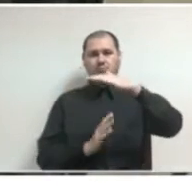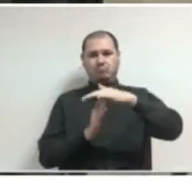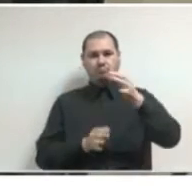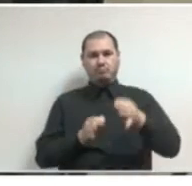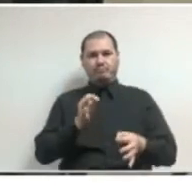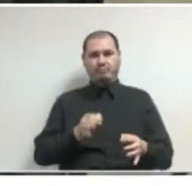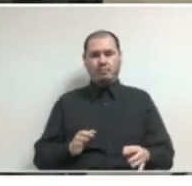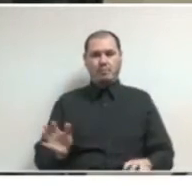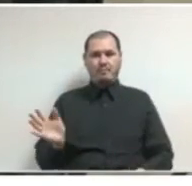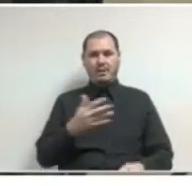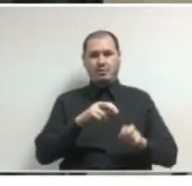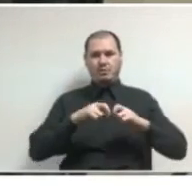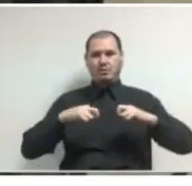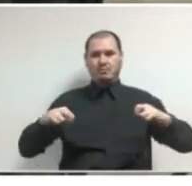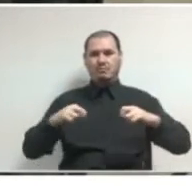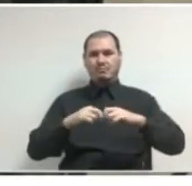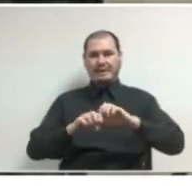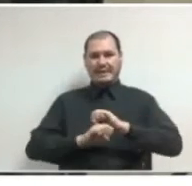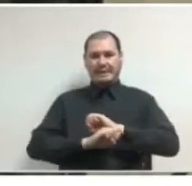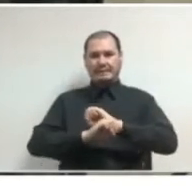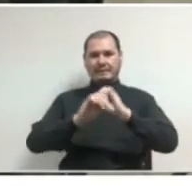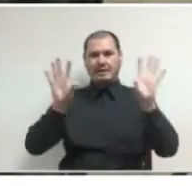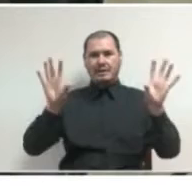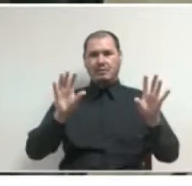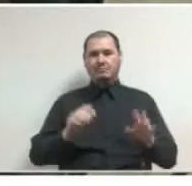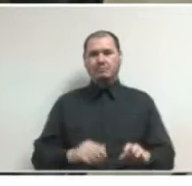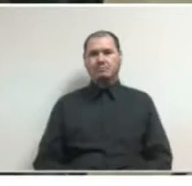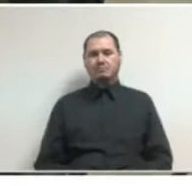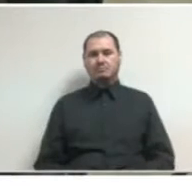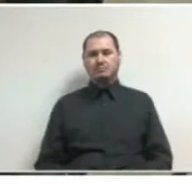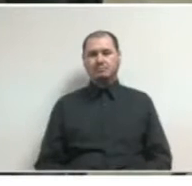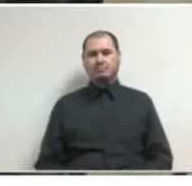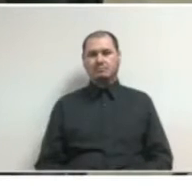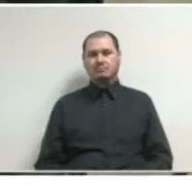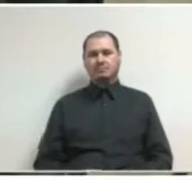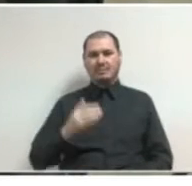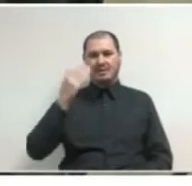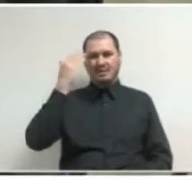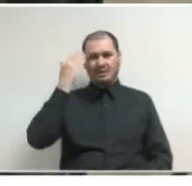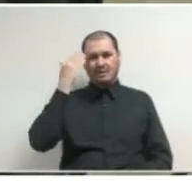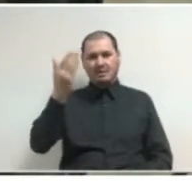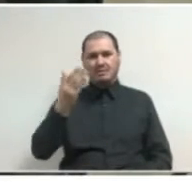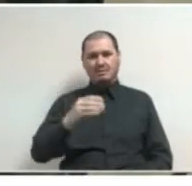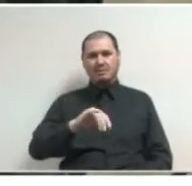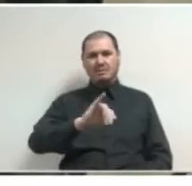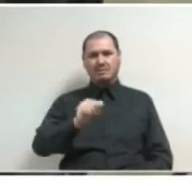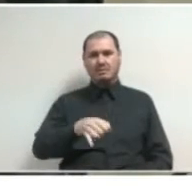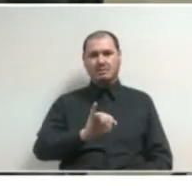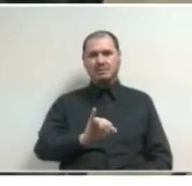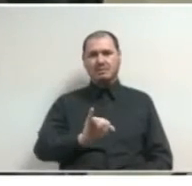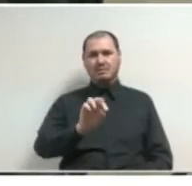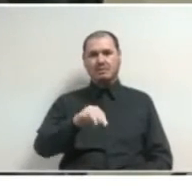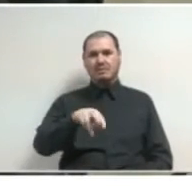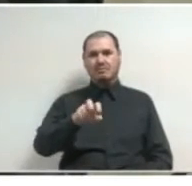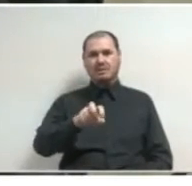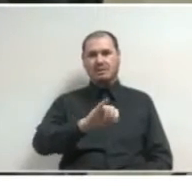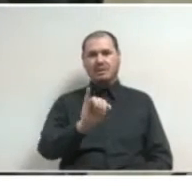un viva, a Echawi, ya ni de Ambawi, ya Diapó, y na, ten Diapó,